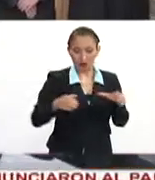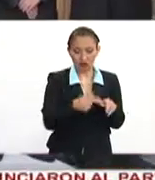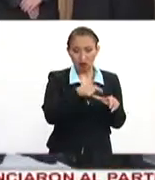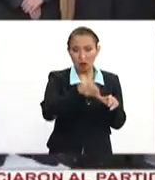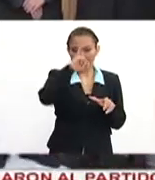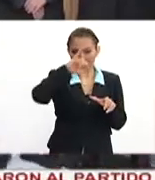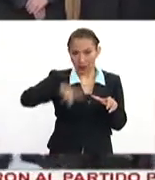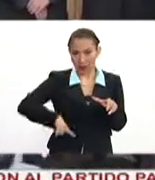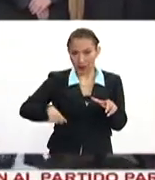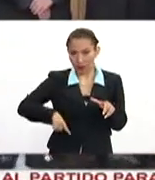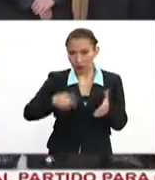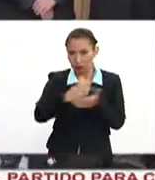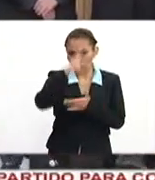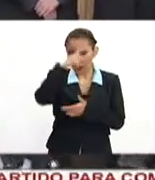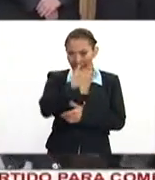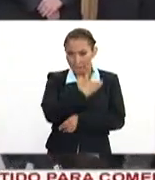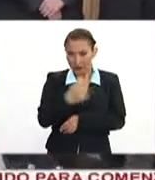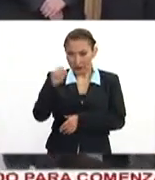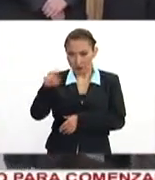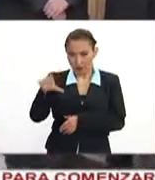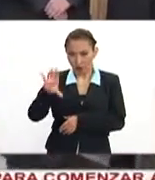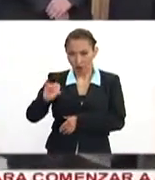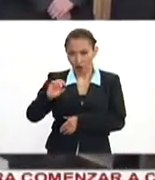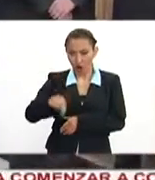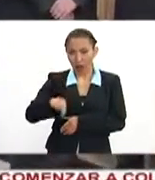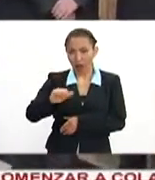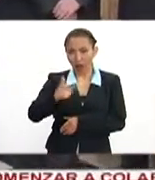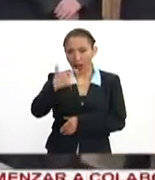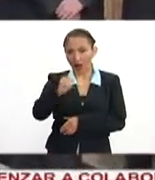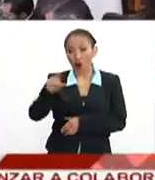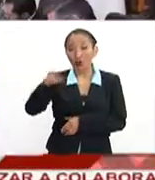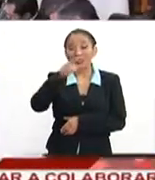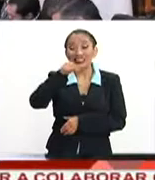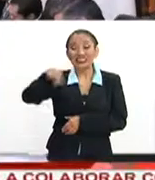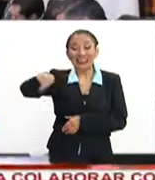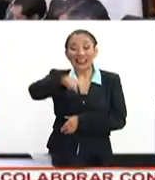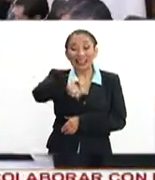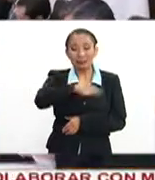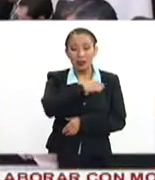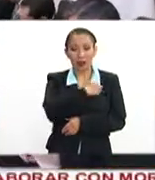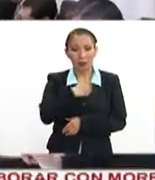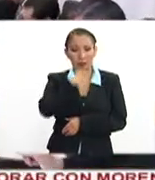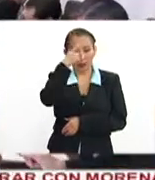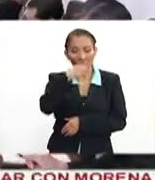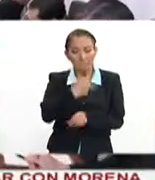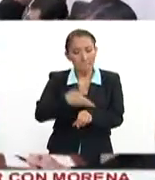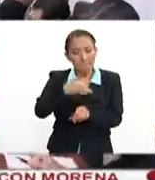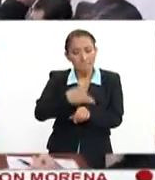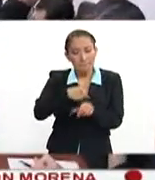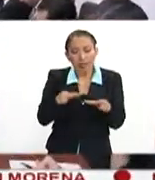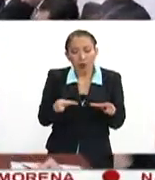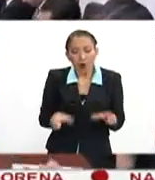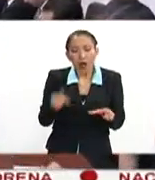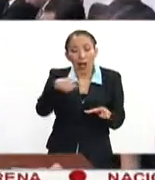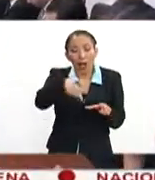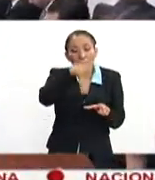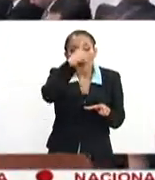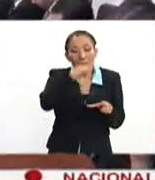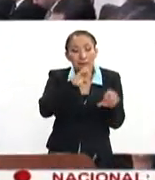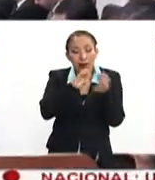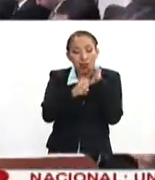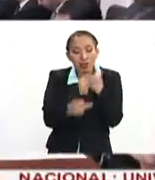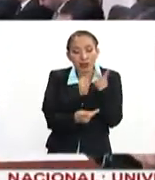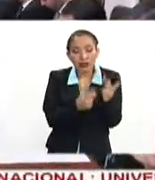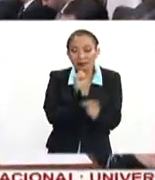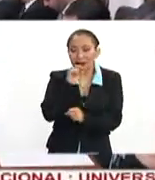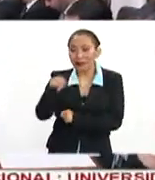el jefe de gobierno de la Ciudad de México y el presidente de la CONAGO dijo que el organismo tiene el compromiso de mejorar la seguridad para los